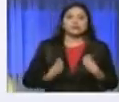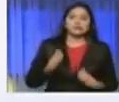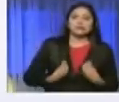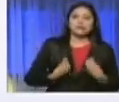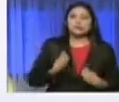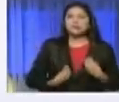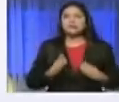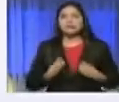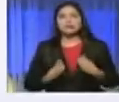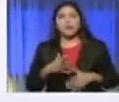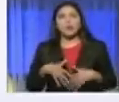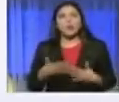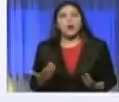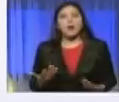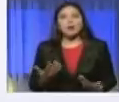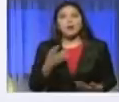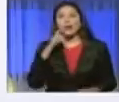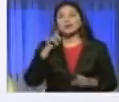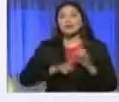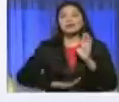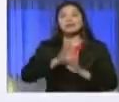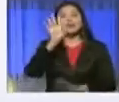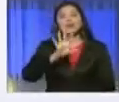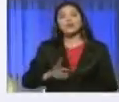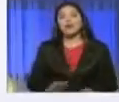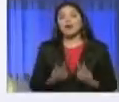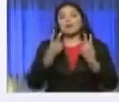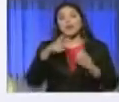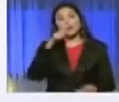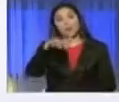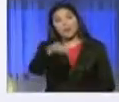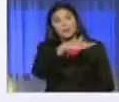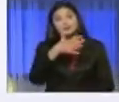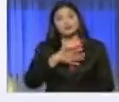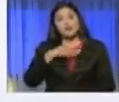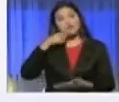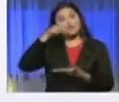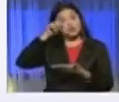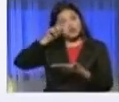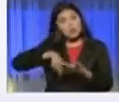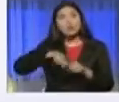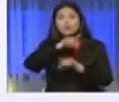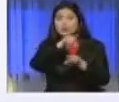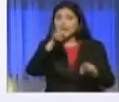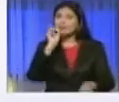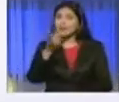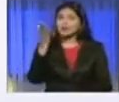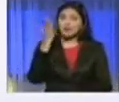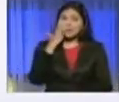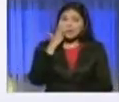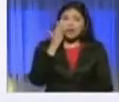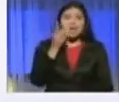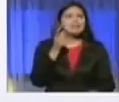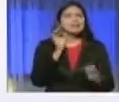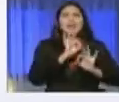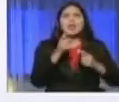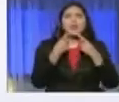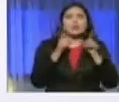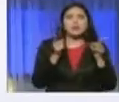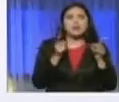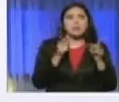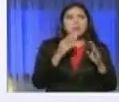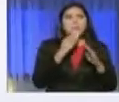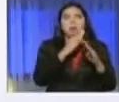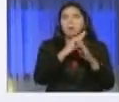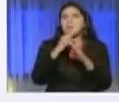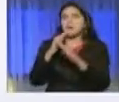son el desarrollo de la vida de nuestro pueblo. Por eso es que firmé, deben saberlo, compatriotas, porque no lo dijo nadie. Yo estoy vetado en los medios de